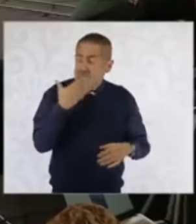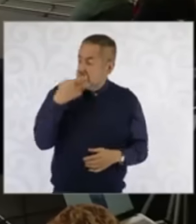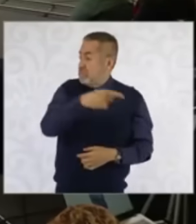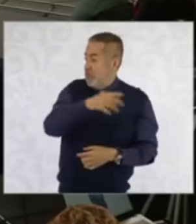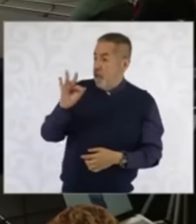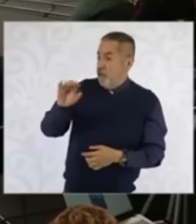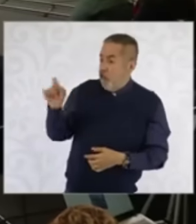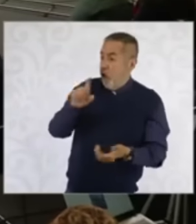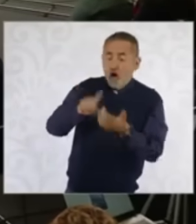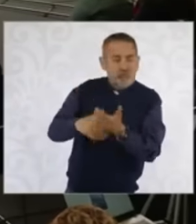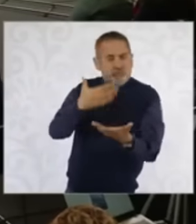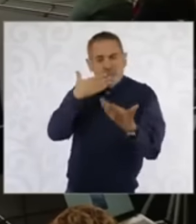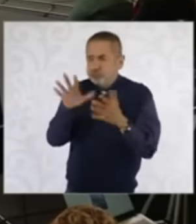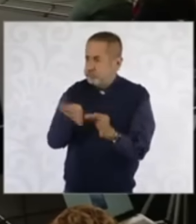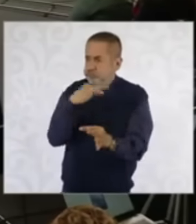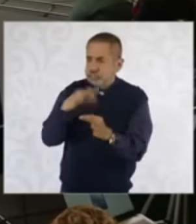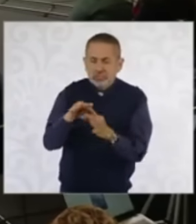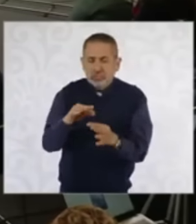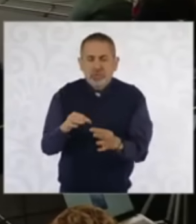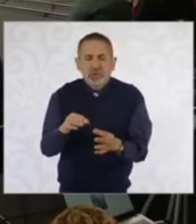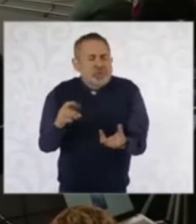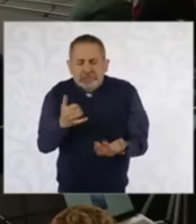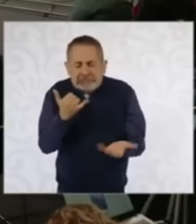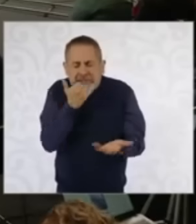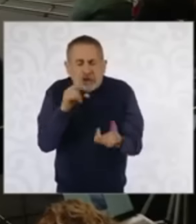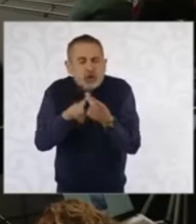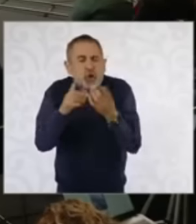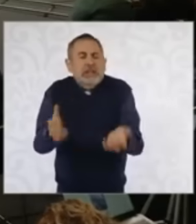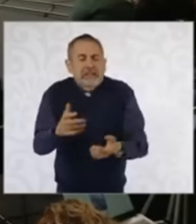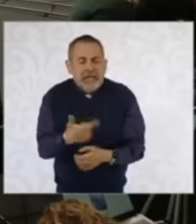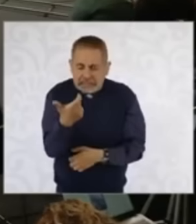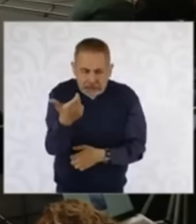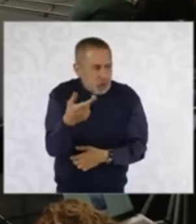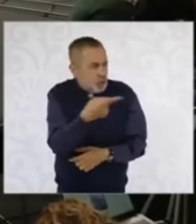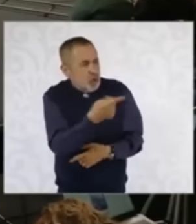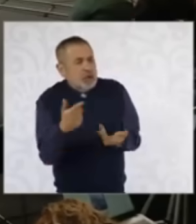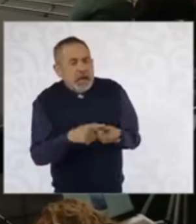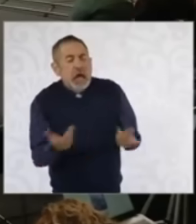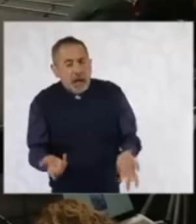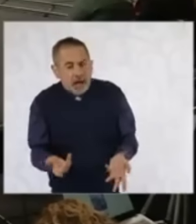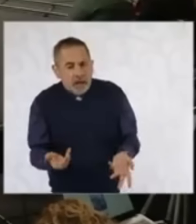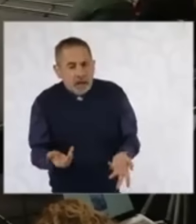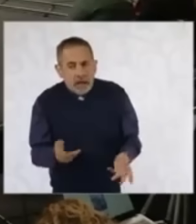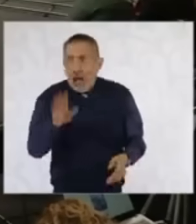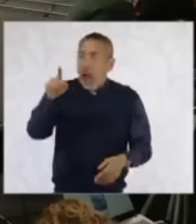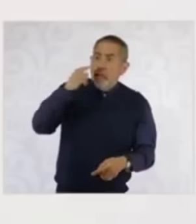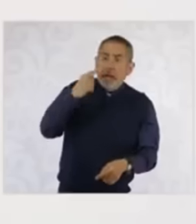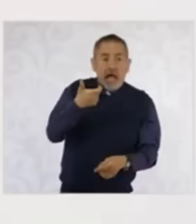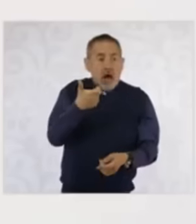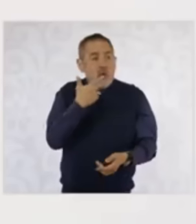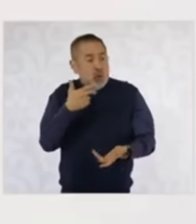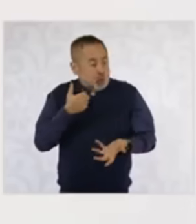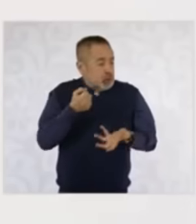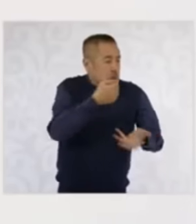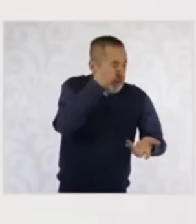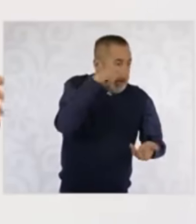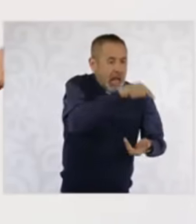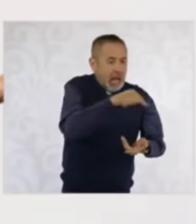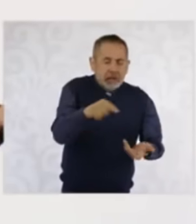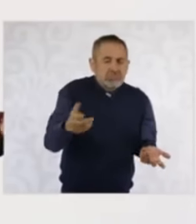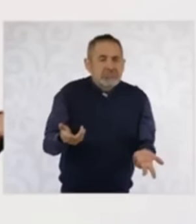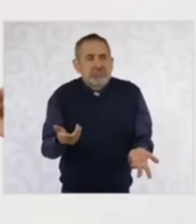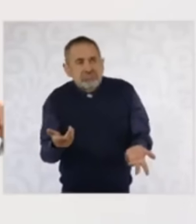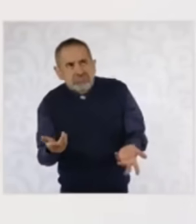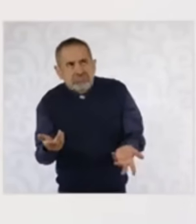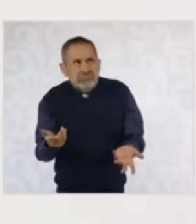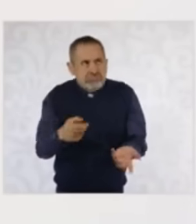cómo van a quedar las pensiones para nuestros queridos jubilados y pensionados del Seguro Social, del ISSSTE, y también para los beneficiarios